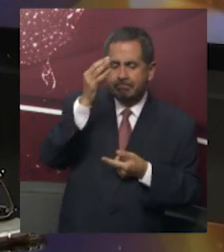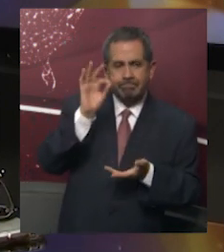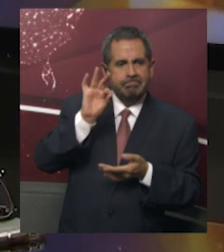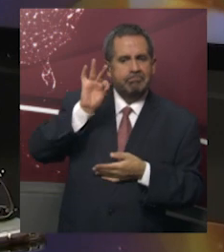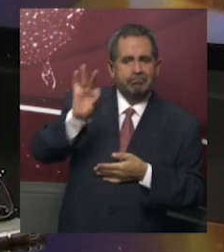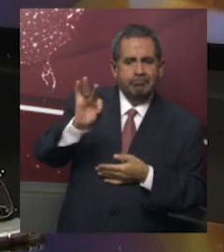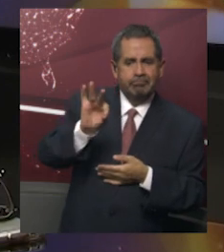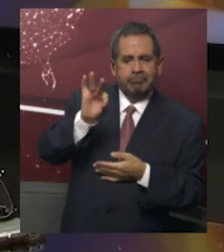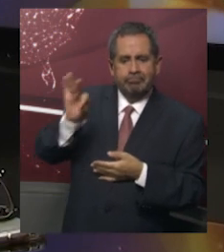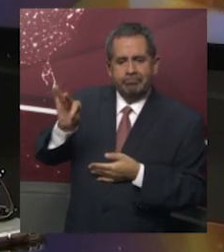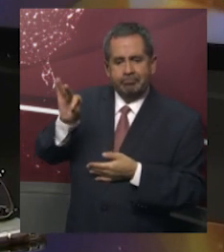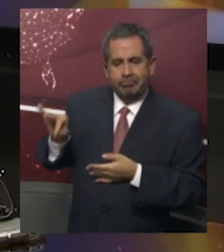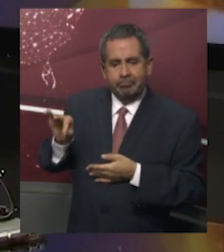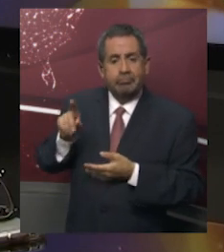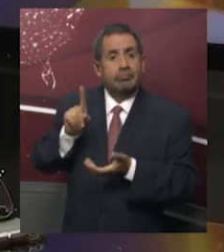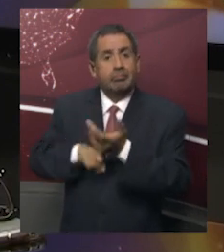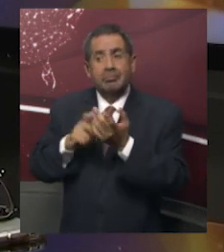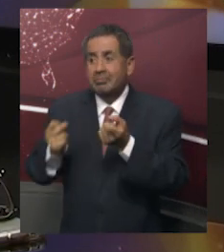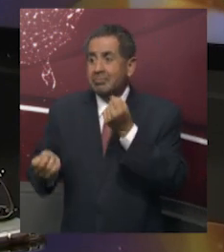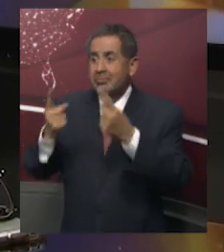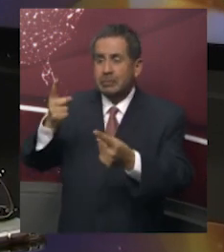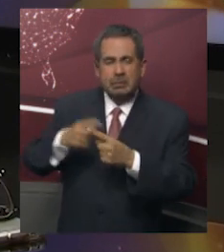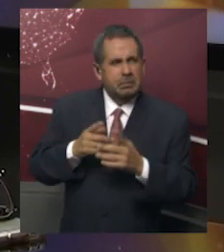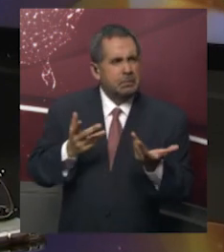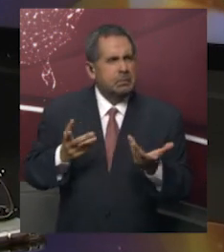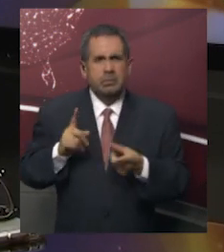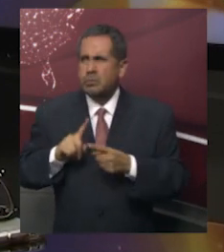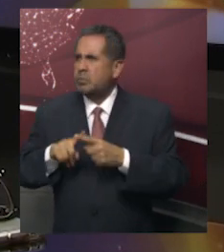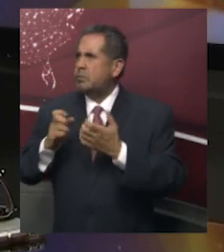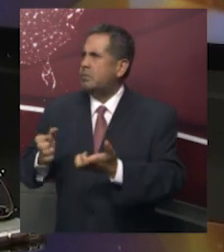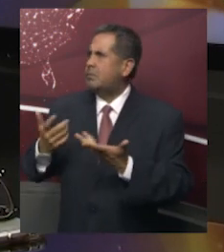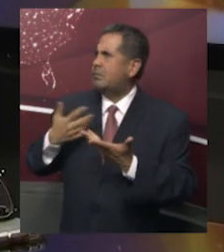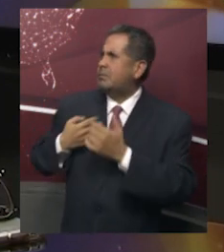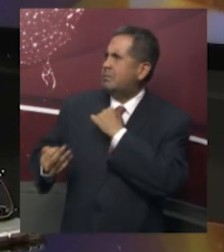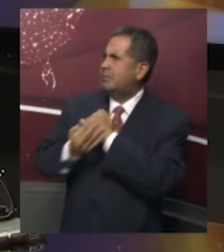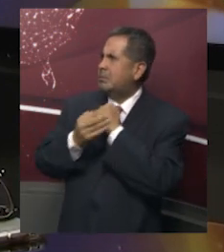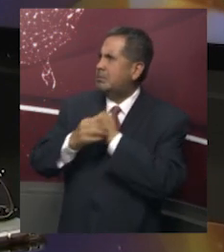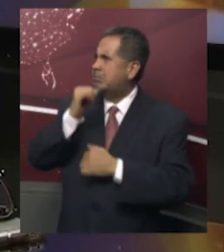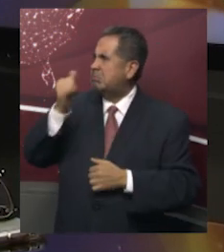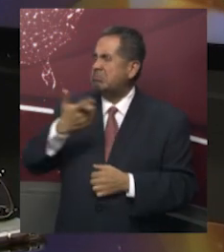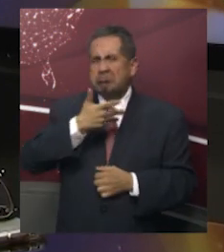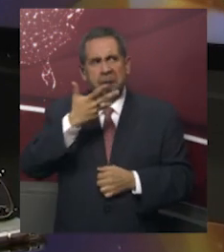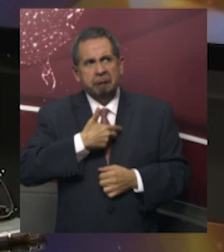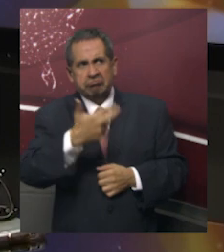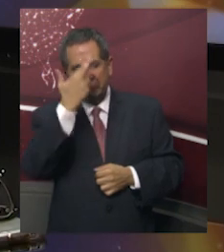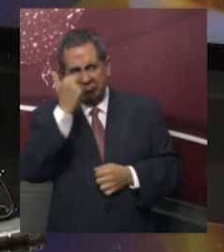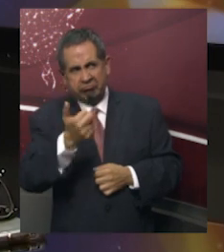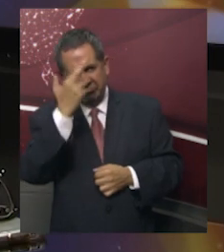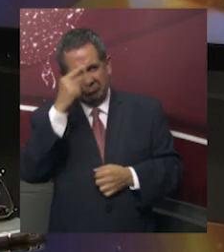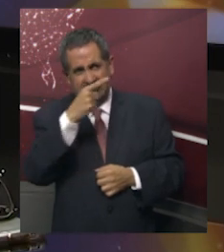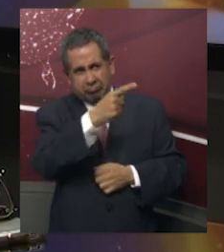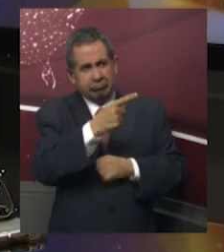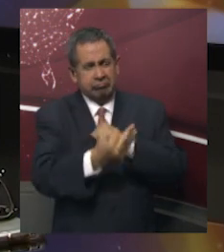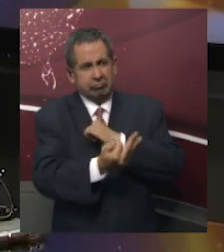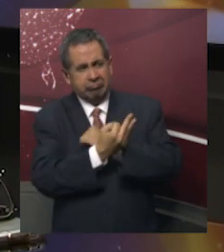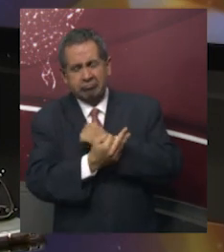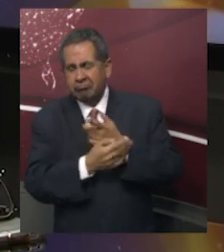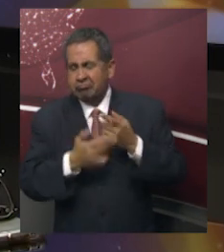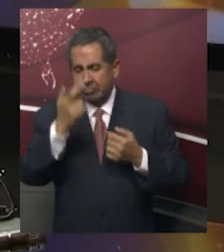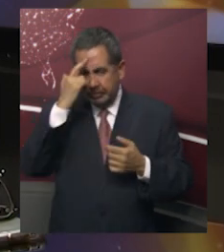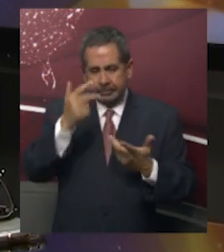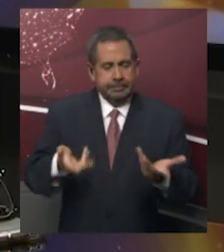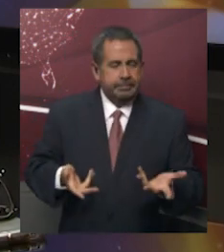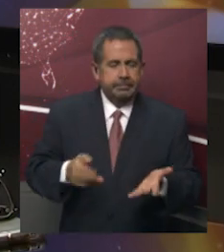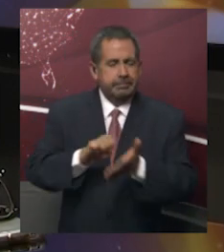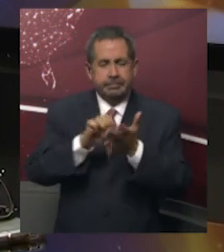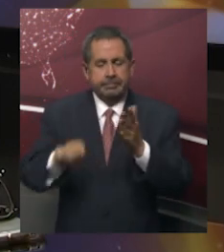las personas no están recibiendo los resultados por parte de sus gobernantes, pero que también ven estos acuerdos globales como algo muy lejano.